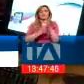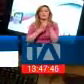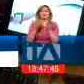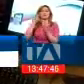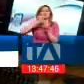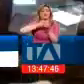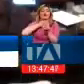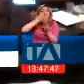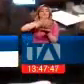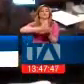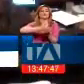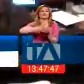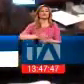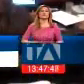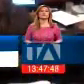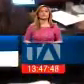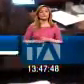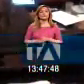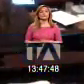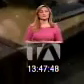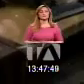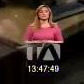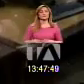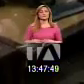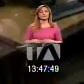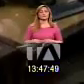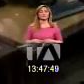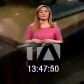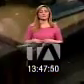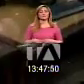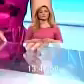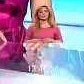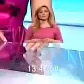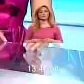en agosto pasado. En Guayaquil, Carlos Acoto, 24 horas.